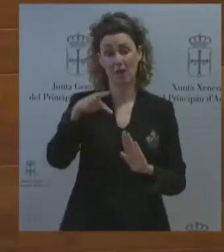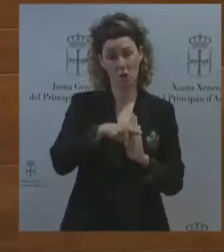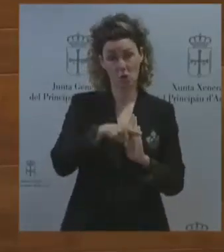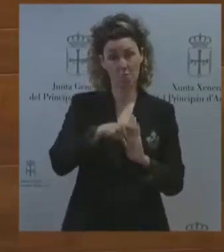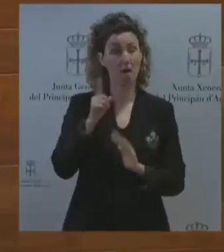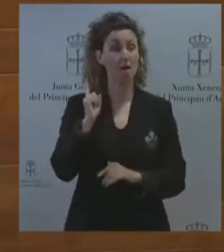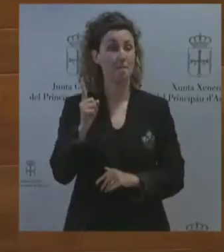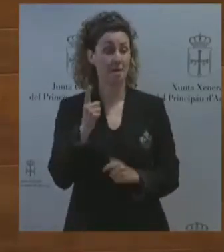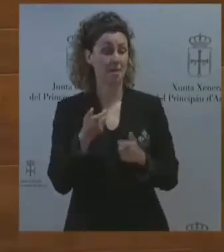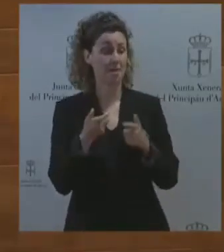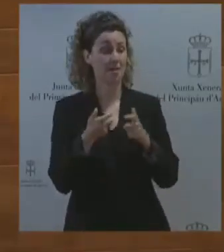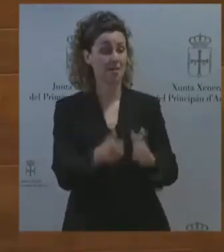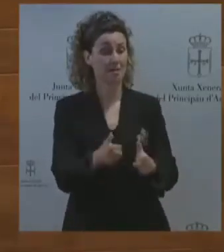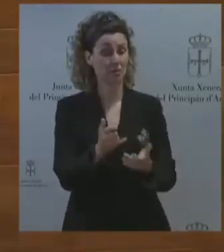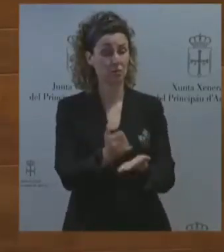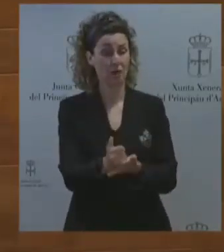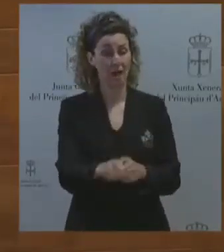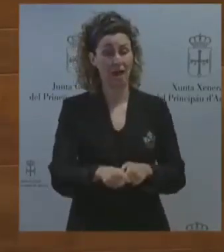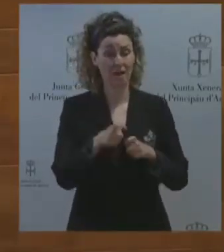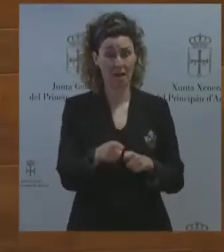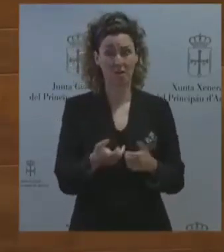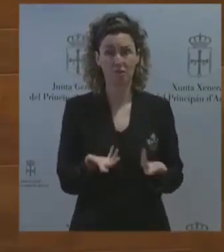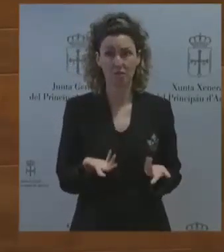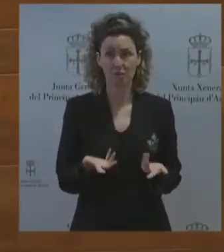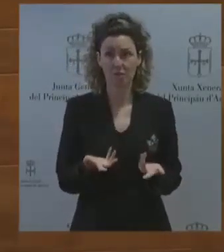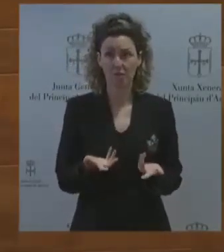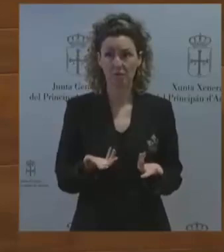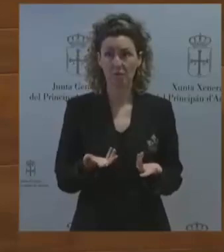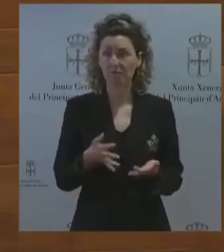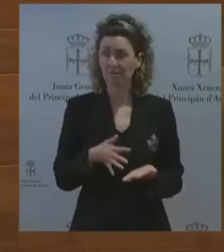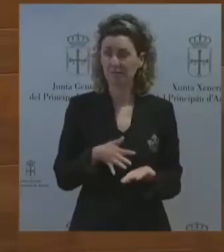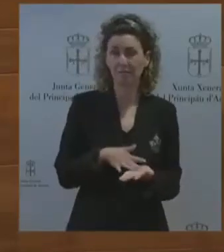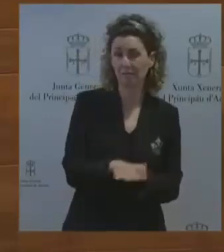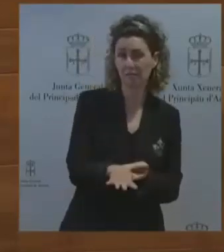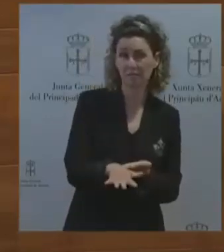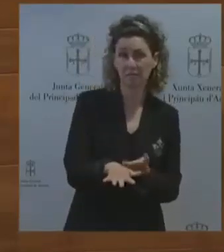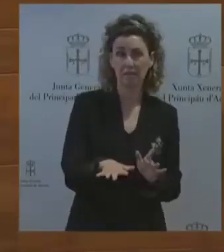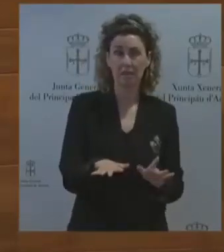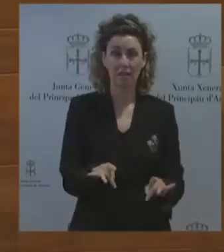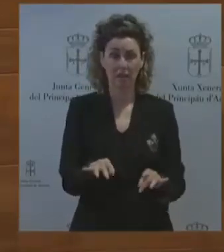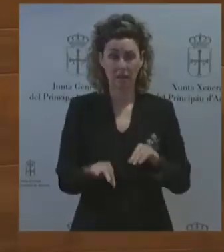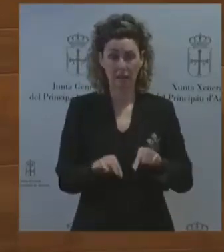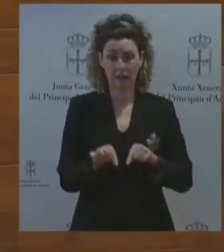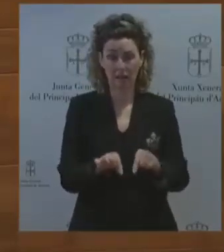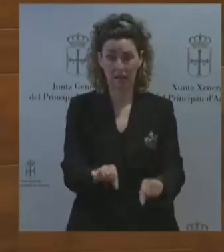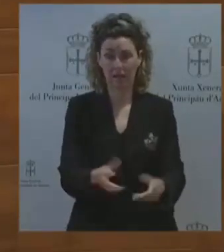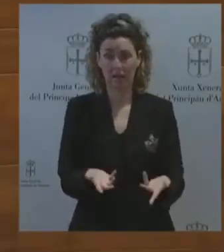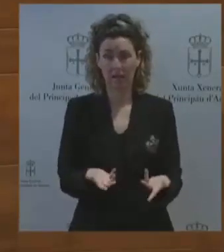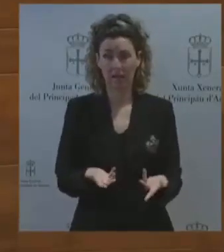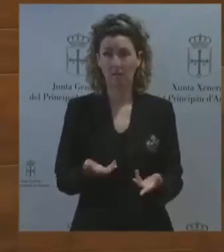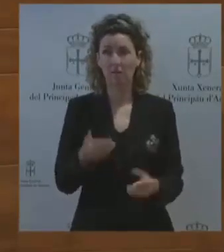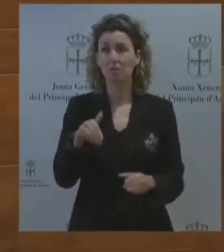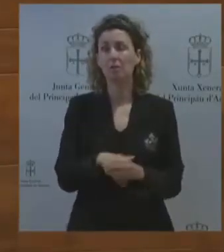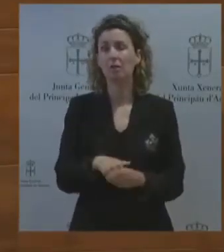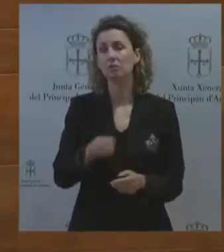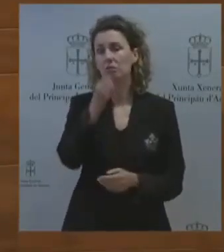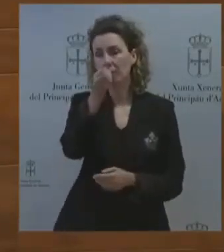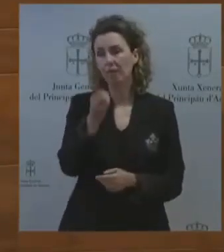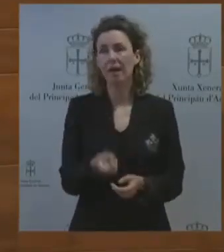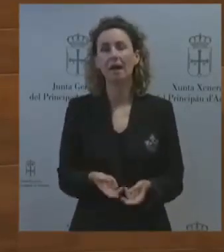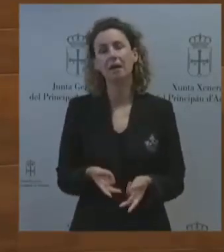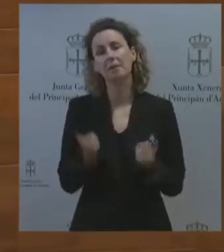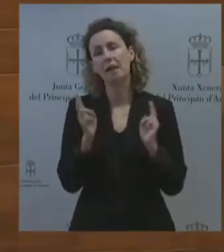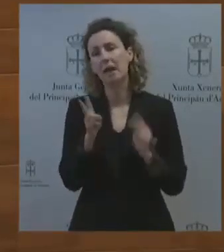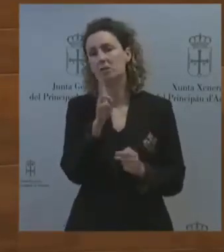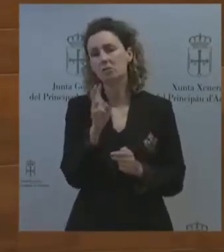abrirá la puerta a la destrucción de la tierra cultivable, con los votos, por supuesto, de los socialistas, los liberales, los verdes y parte del grupo parlamentario